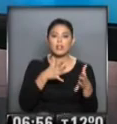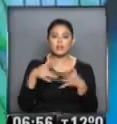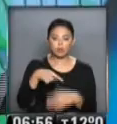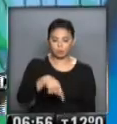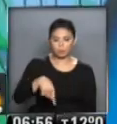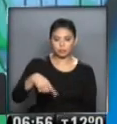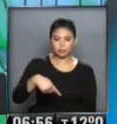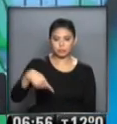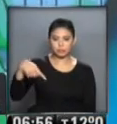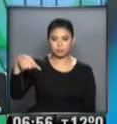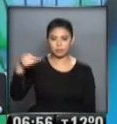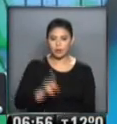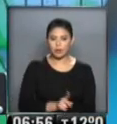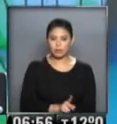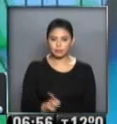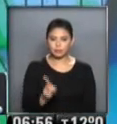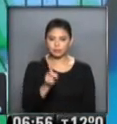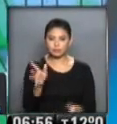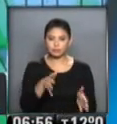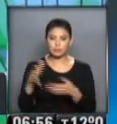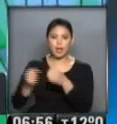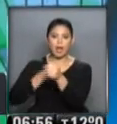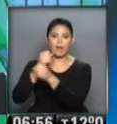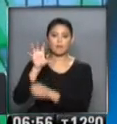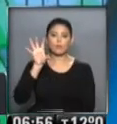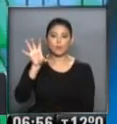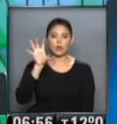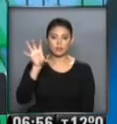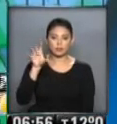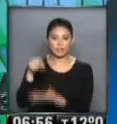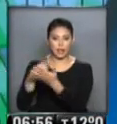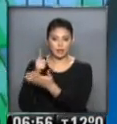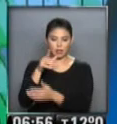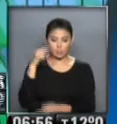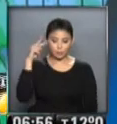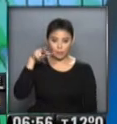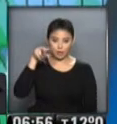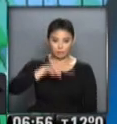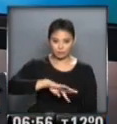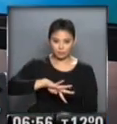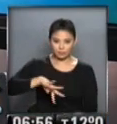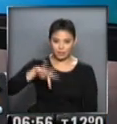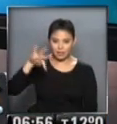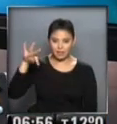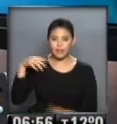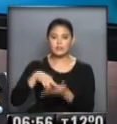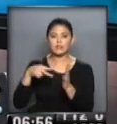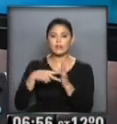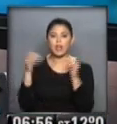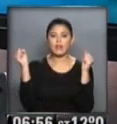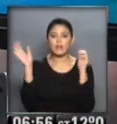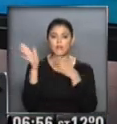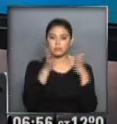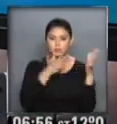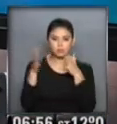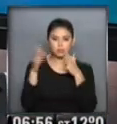está prometiendo que va a alcanzar la ciudad de Buenos Aires. Vean cómo sopla, bien del sur. Y en la cordillera, ahí de